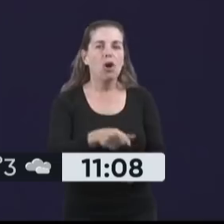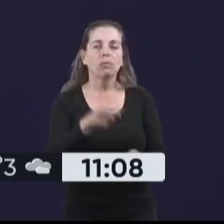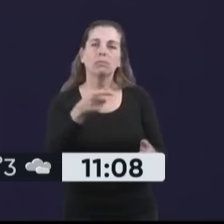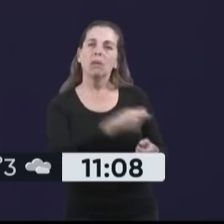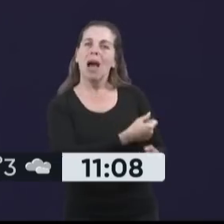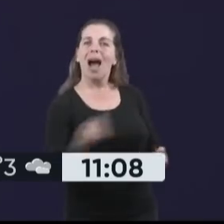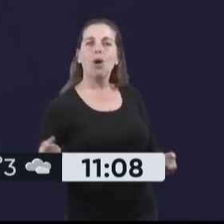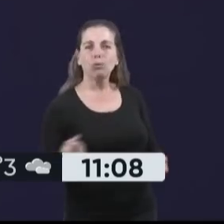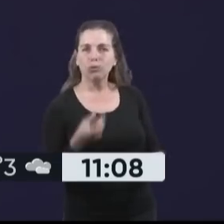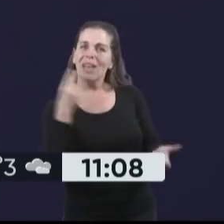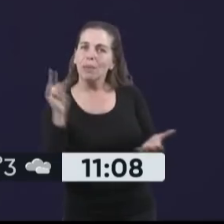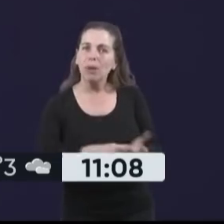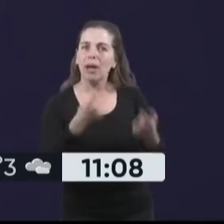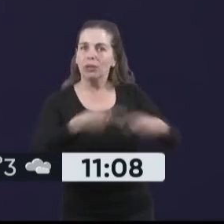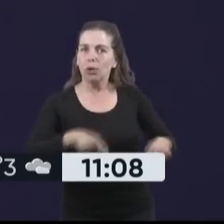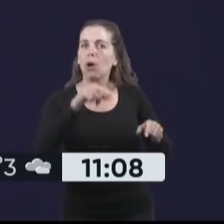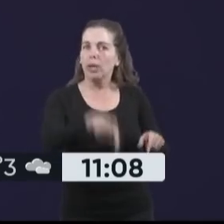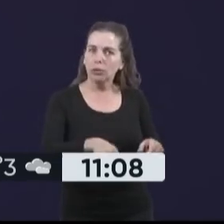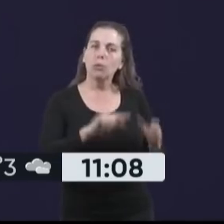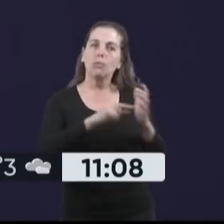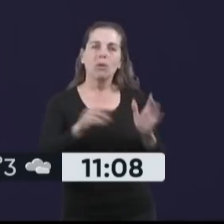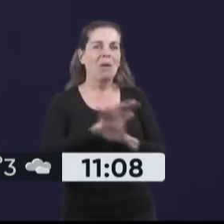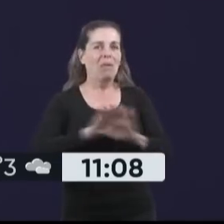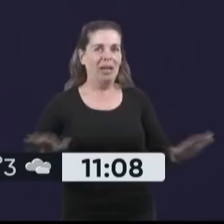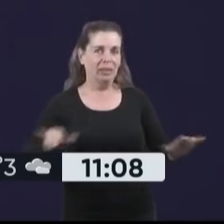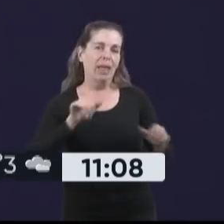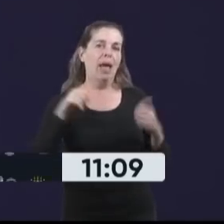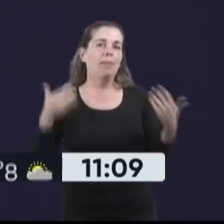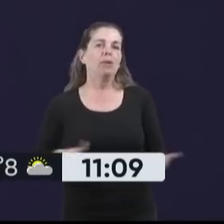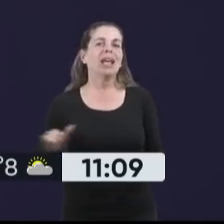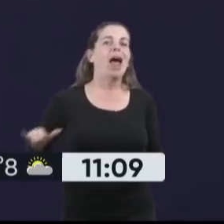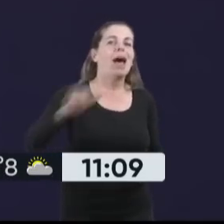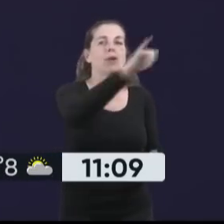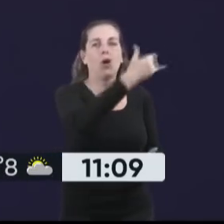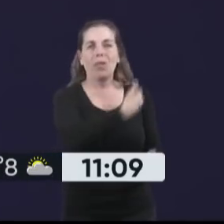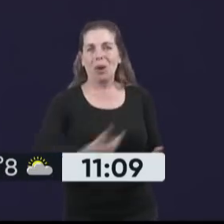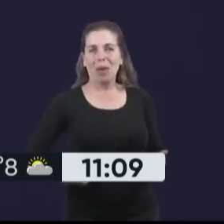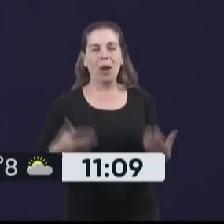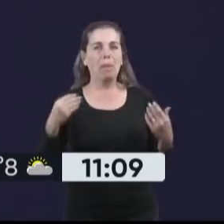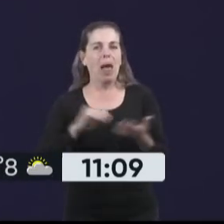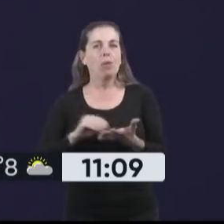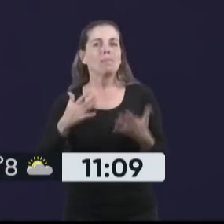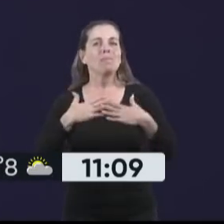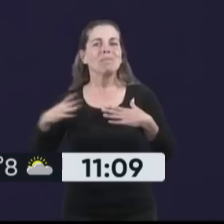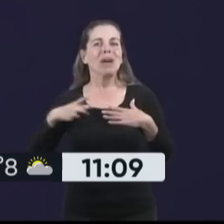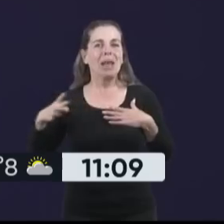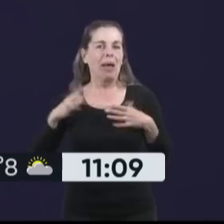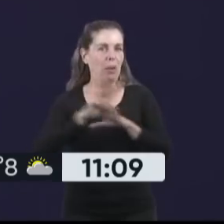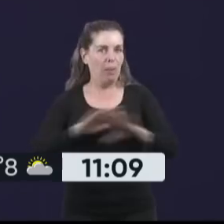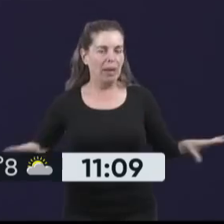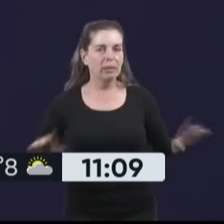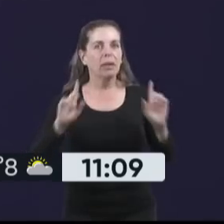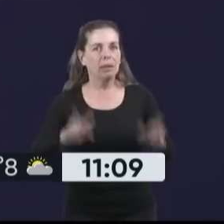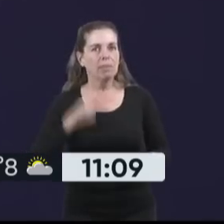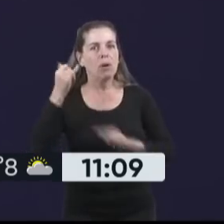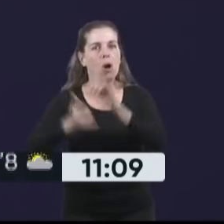libre, este es otro privilegio que se termina. Por otro lado, contarles a todos que en el mes de julio